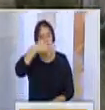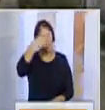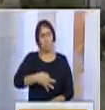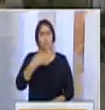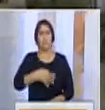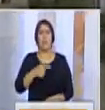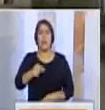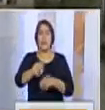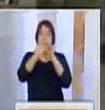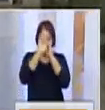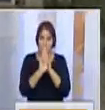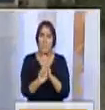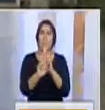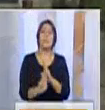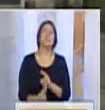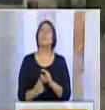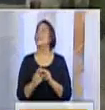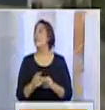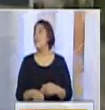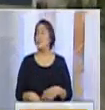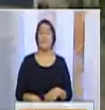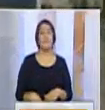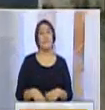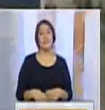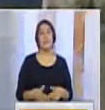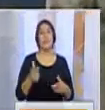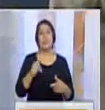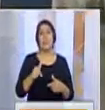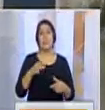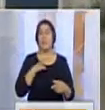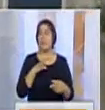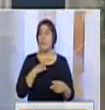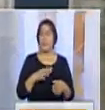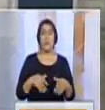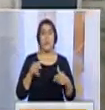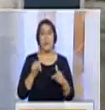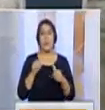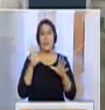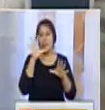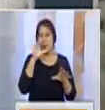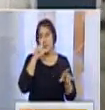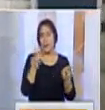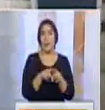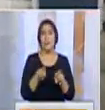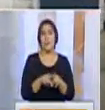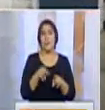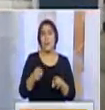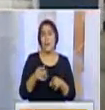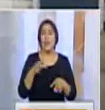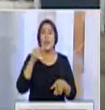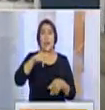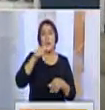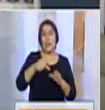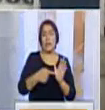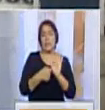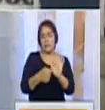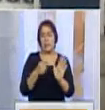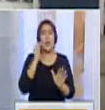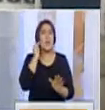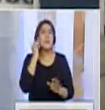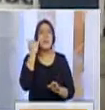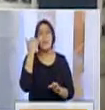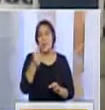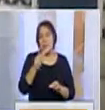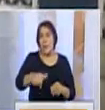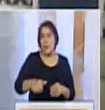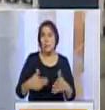con respeto y un trato con pertinencia a su condición. Entonces yo creo que es muy importante que esta guía ya está a disposición,